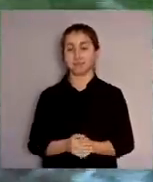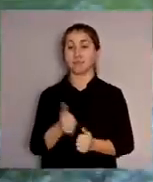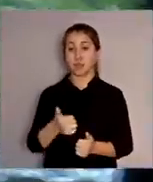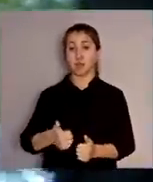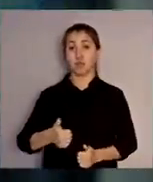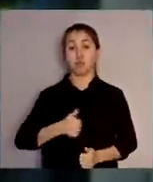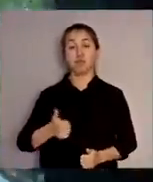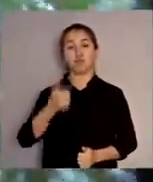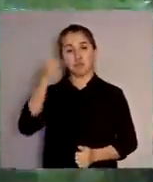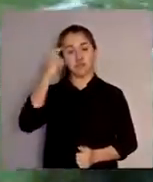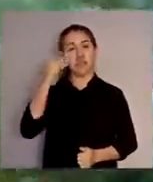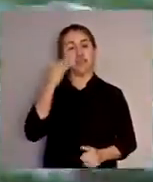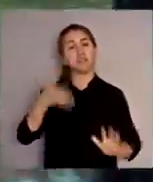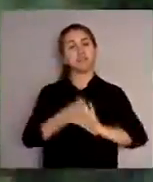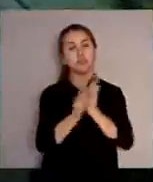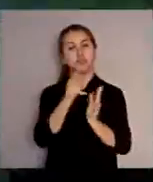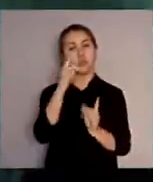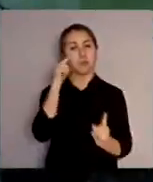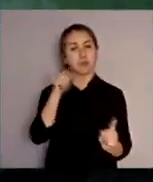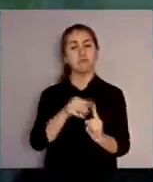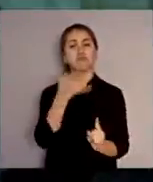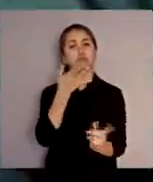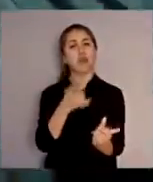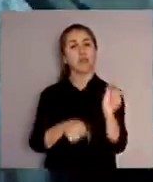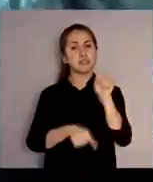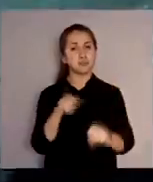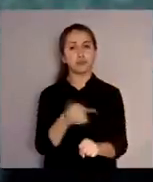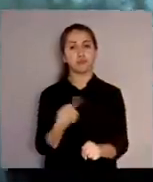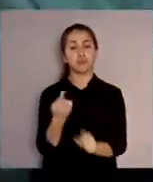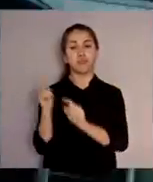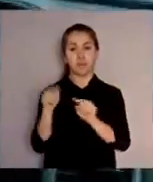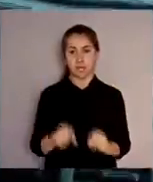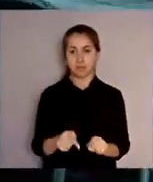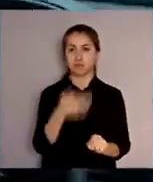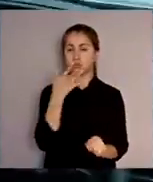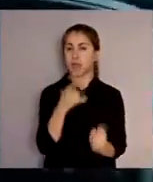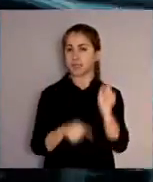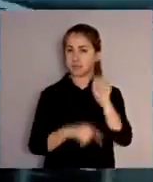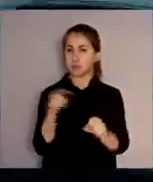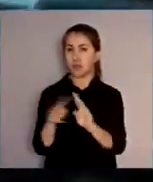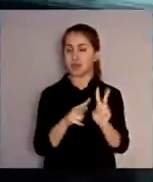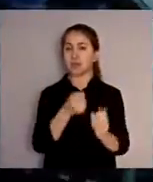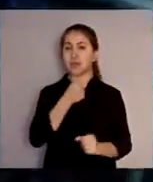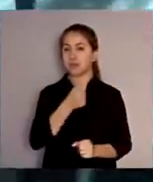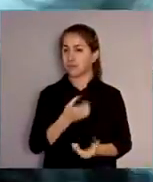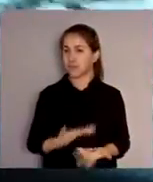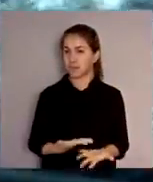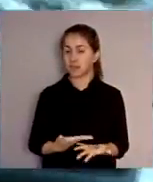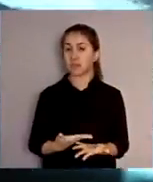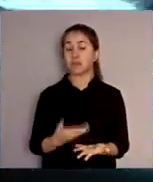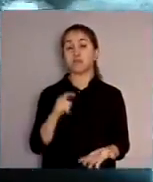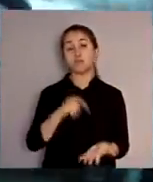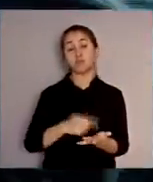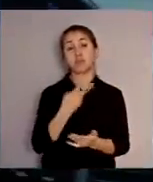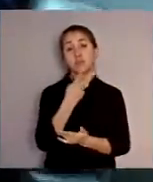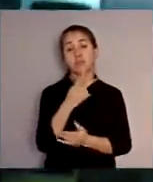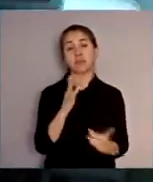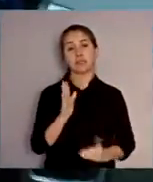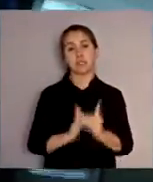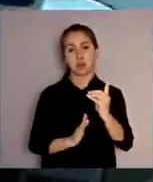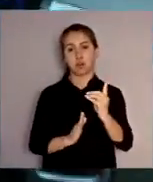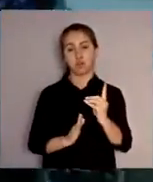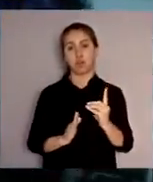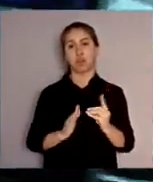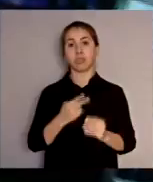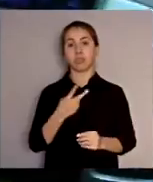Ha cumplido, yo creo que casi todos sus objetivos. ¿Por qué aceptó que nosotros viniéramos? ¿Por qué aceptó hacer esta entrevista? Desde el punto de vista del